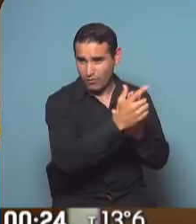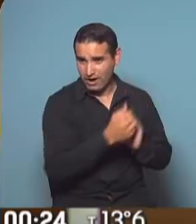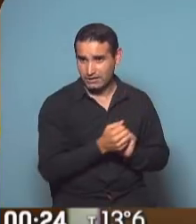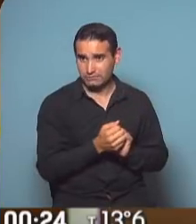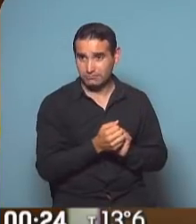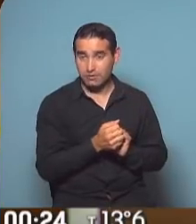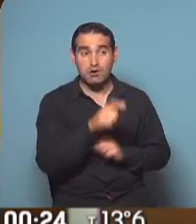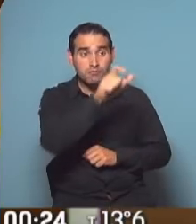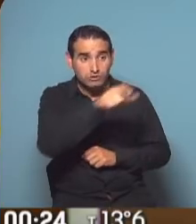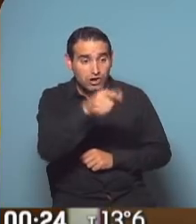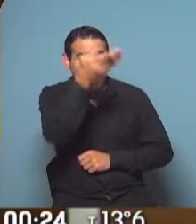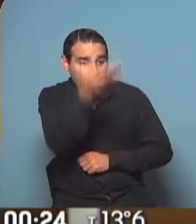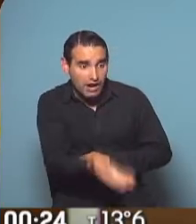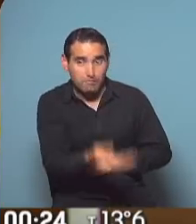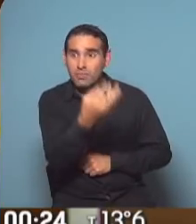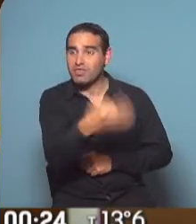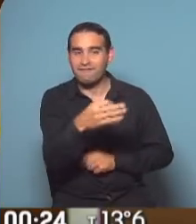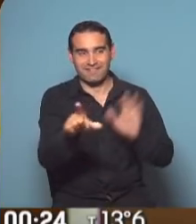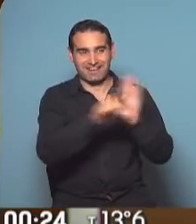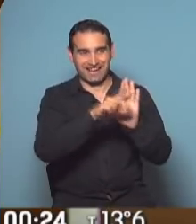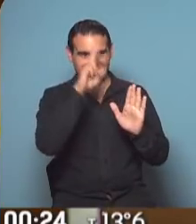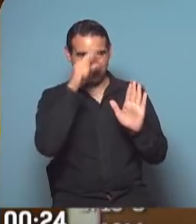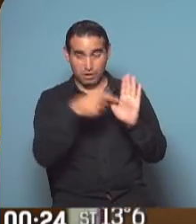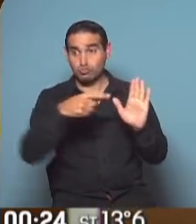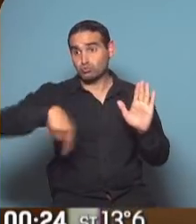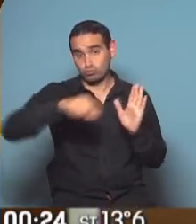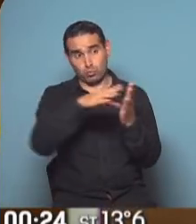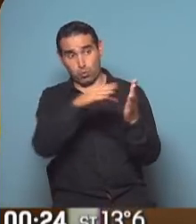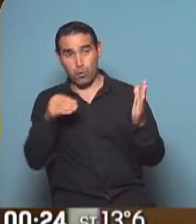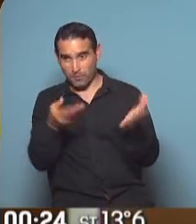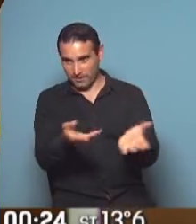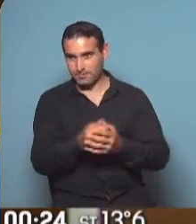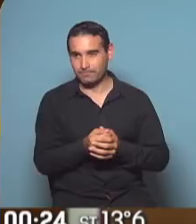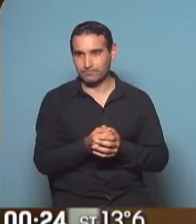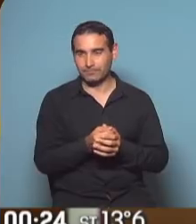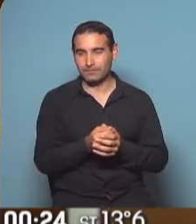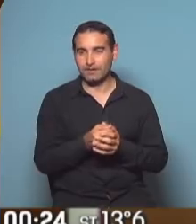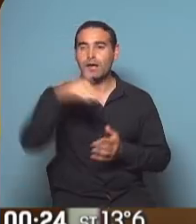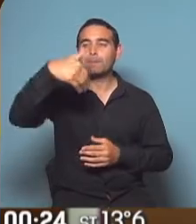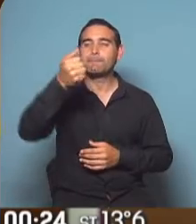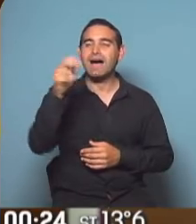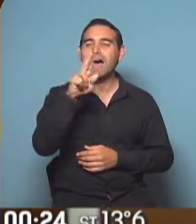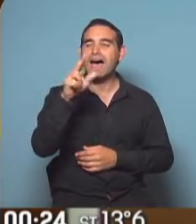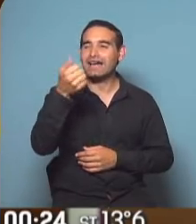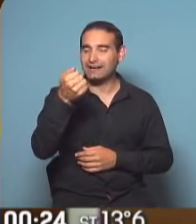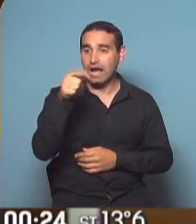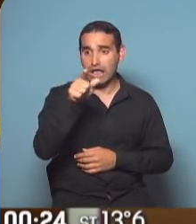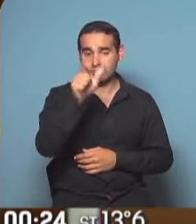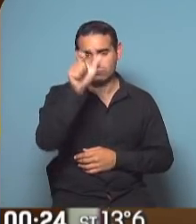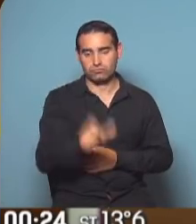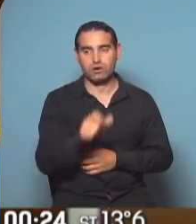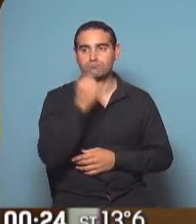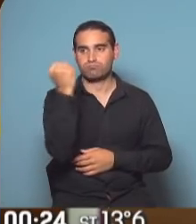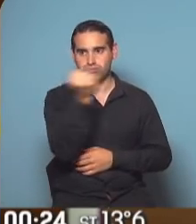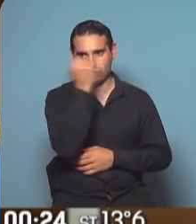todo este movimiento de ficha limpia que ha tenido como protagonistas a gasto en marrakech que es un actor muy intenso de